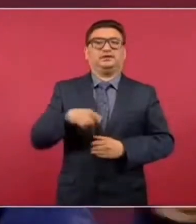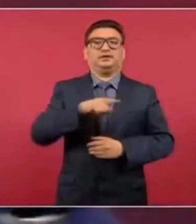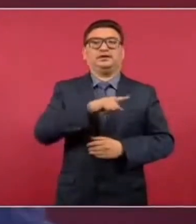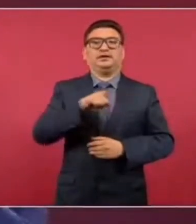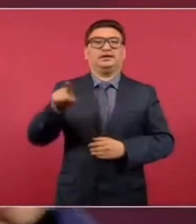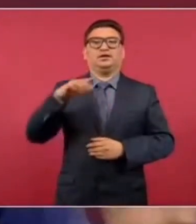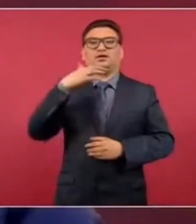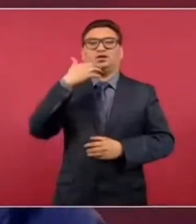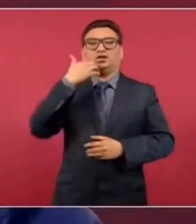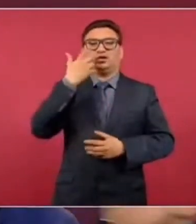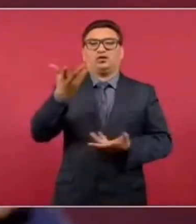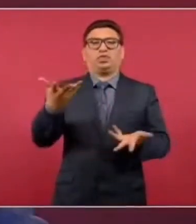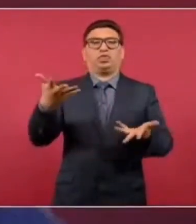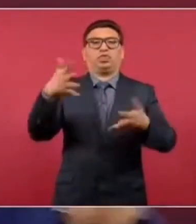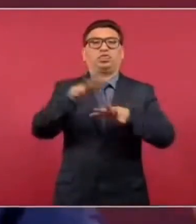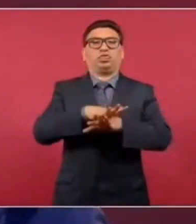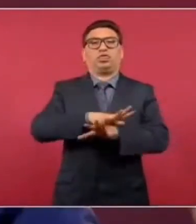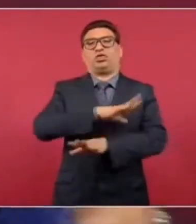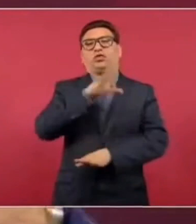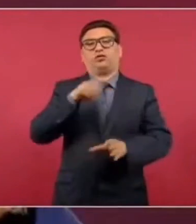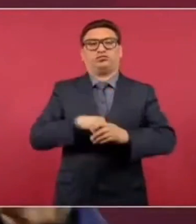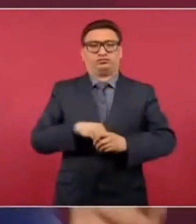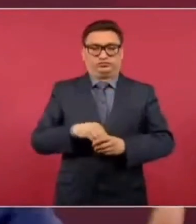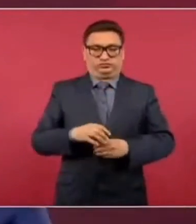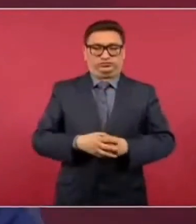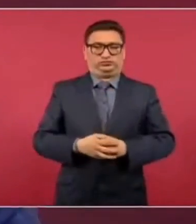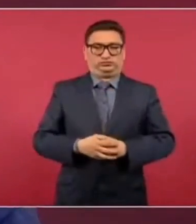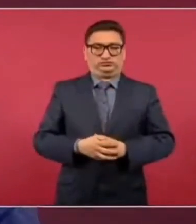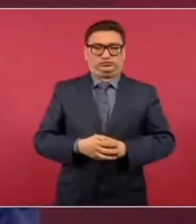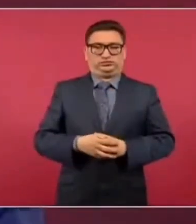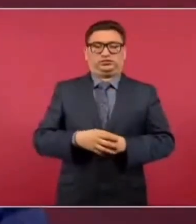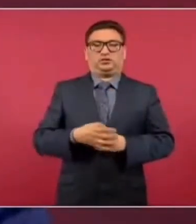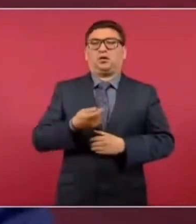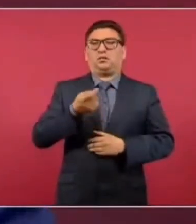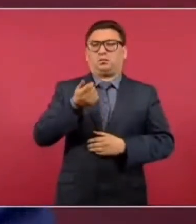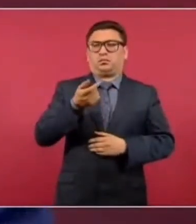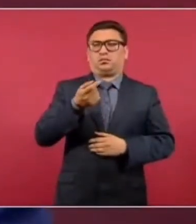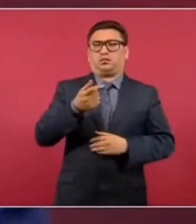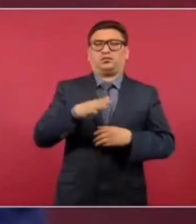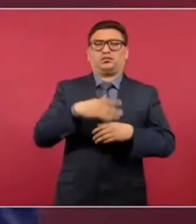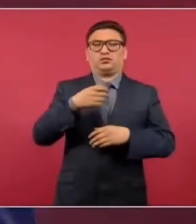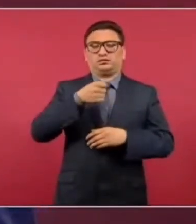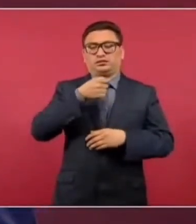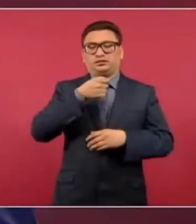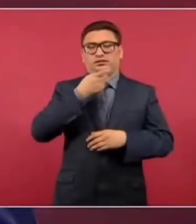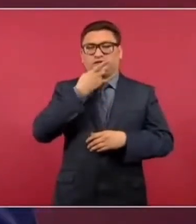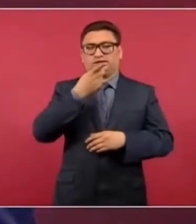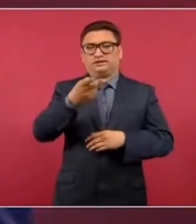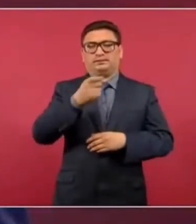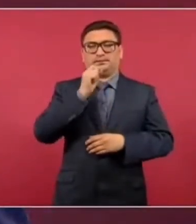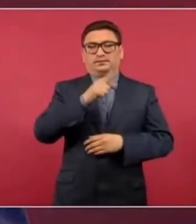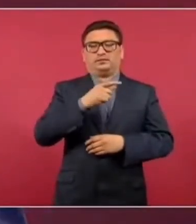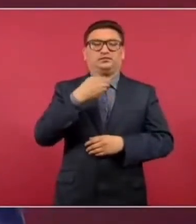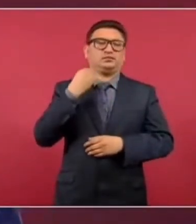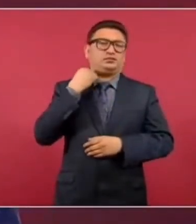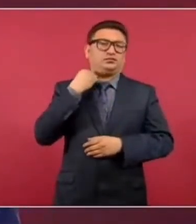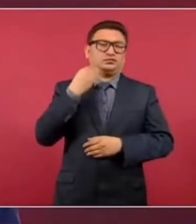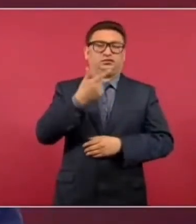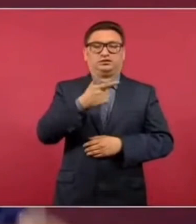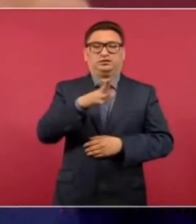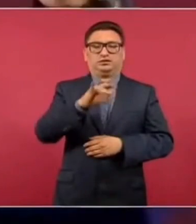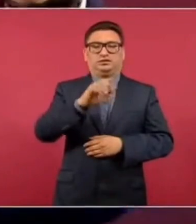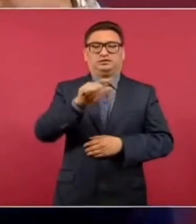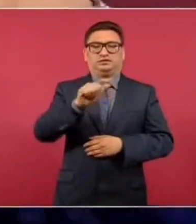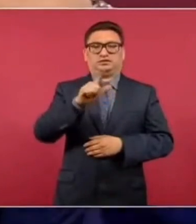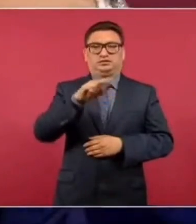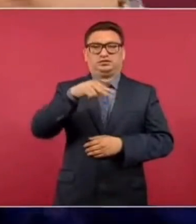mezclar todo, ¿no? O sea, un poco lo que declaró también el abogado de García Luna,